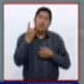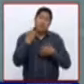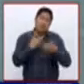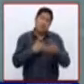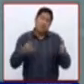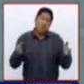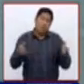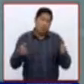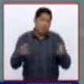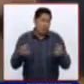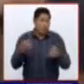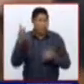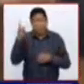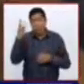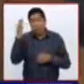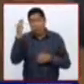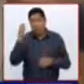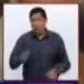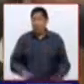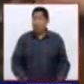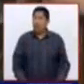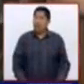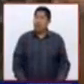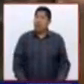pieza, con un baño.